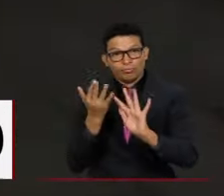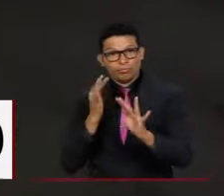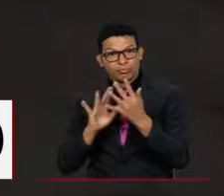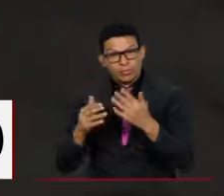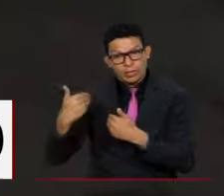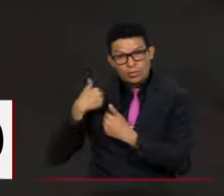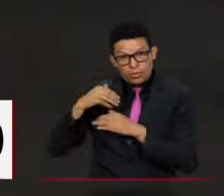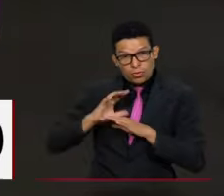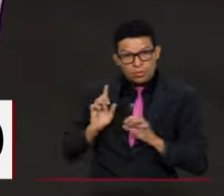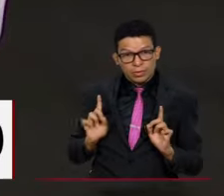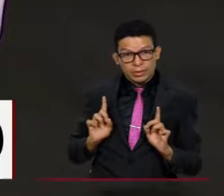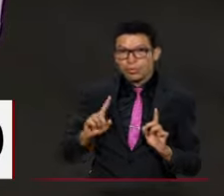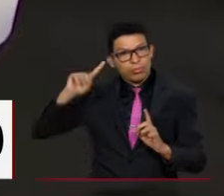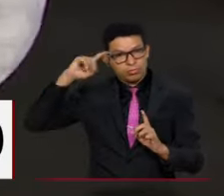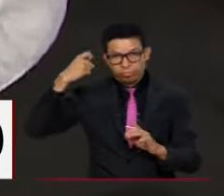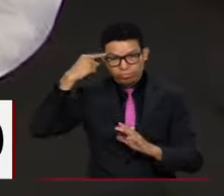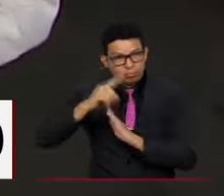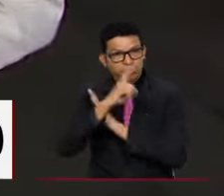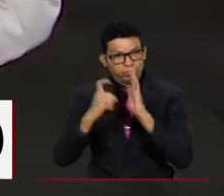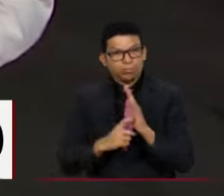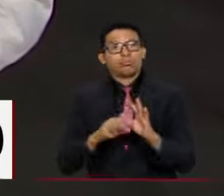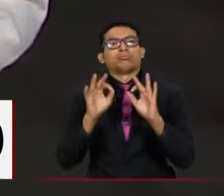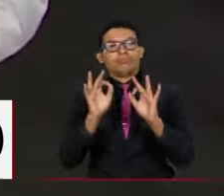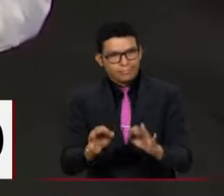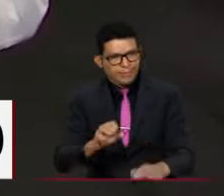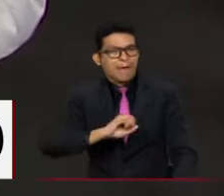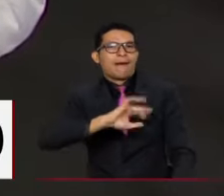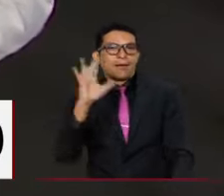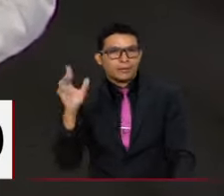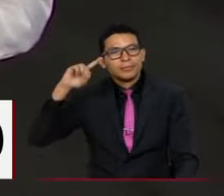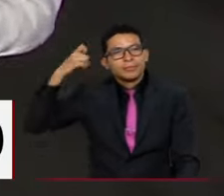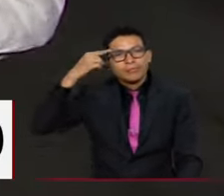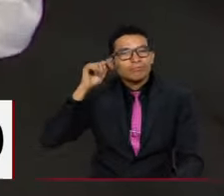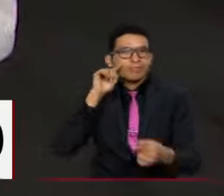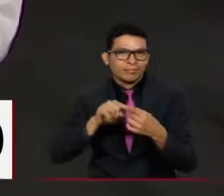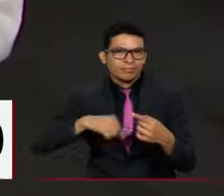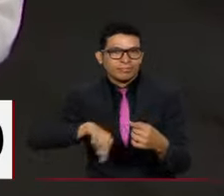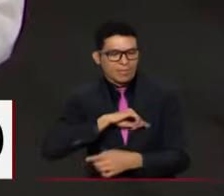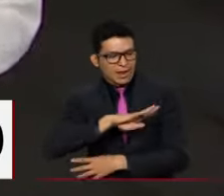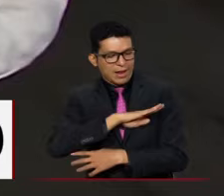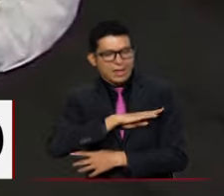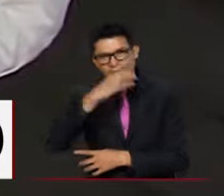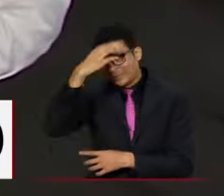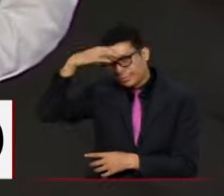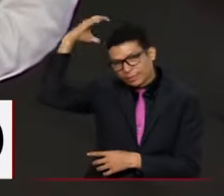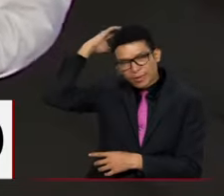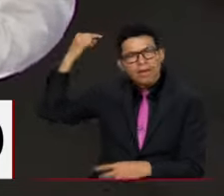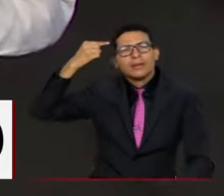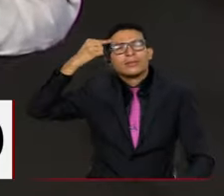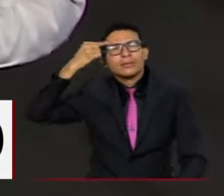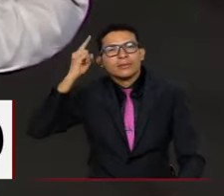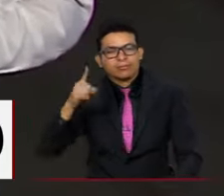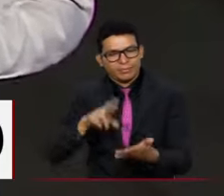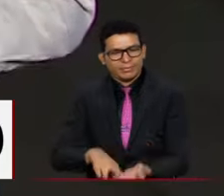secretario de Movilidad, sino de todo el gobierno. Por supuesto, esto es una apuesta de gobierno, es una apuesta de nuestro alcalde Alejandro Eder, que ha pensado en